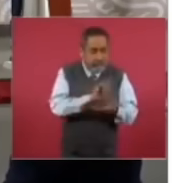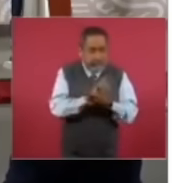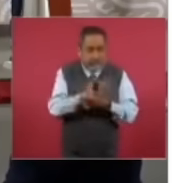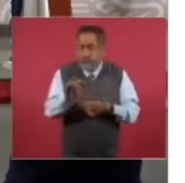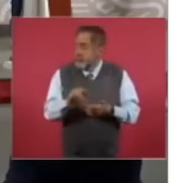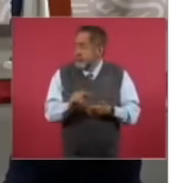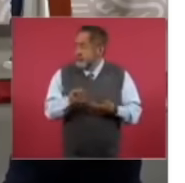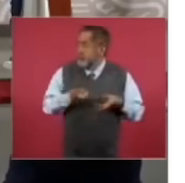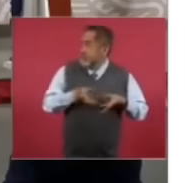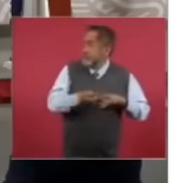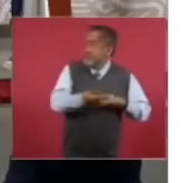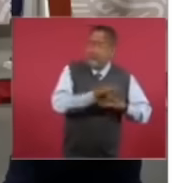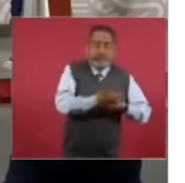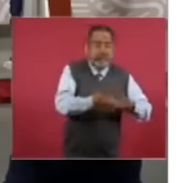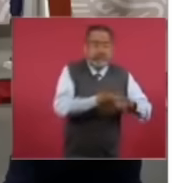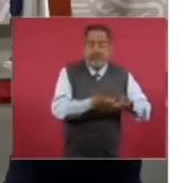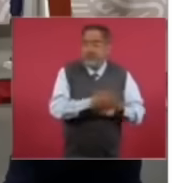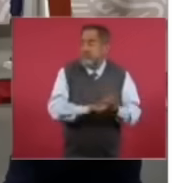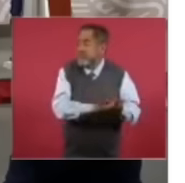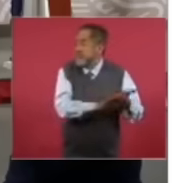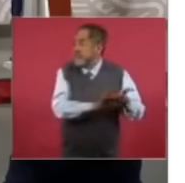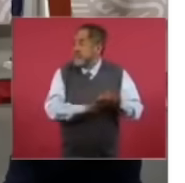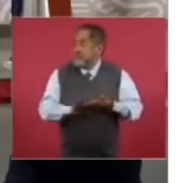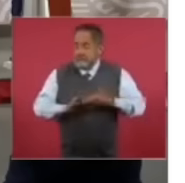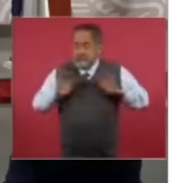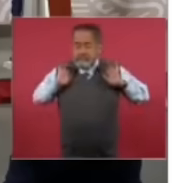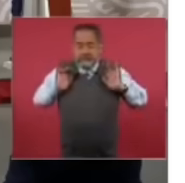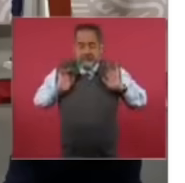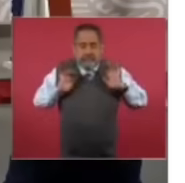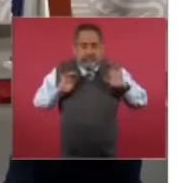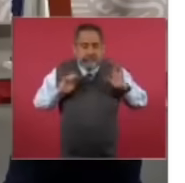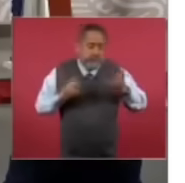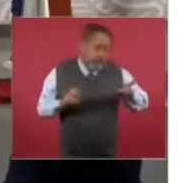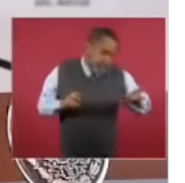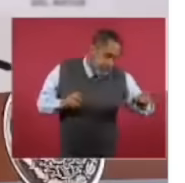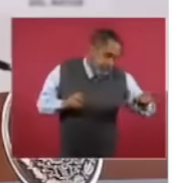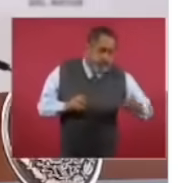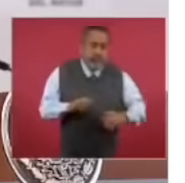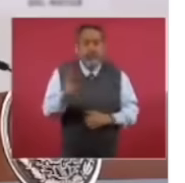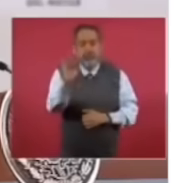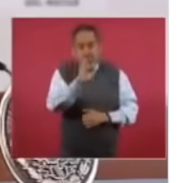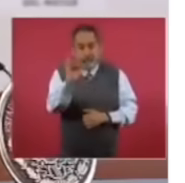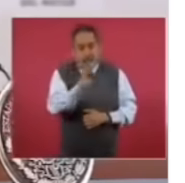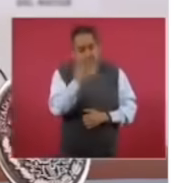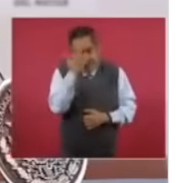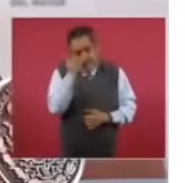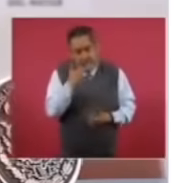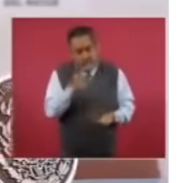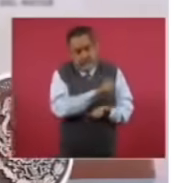repartiendo los fondos, a lo mejor es legal